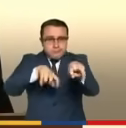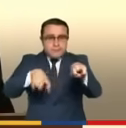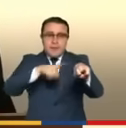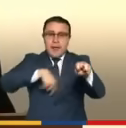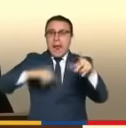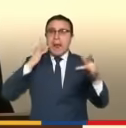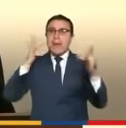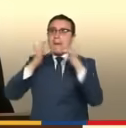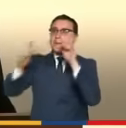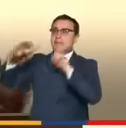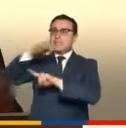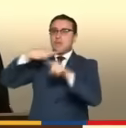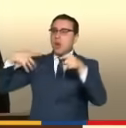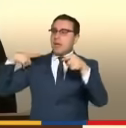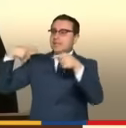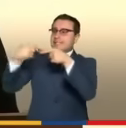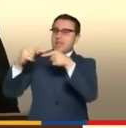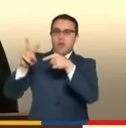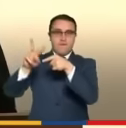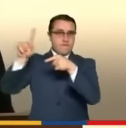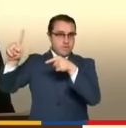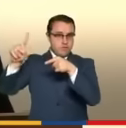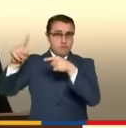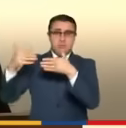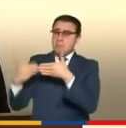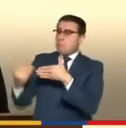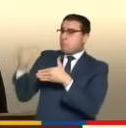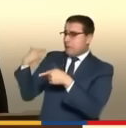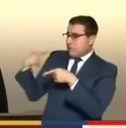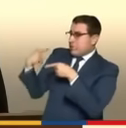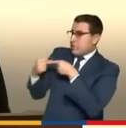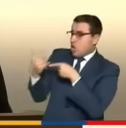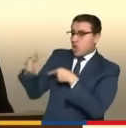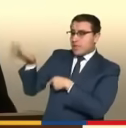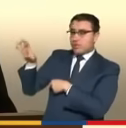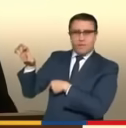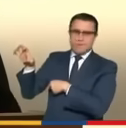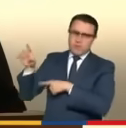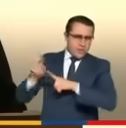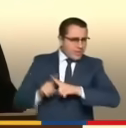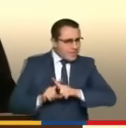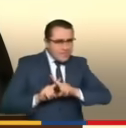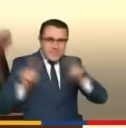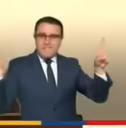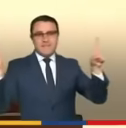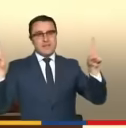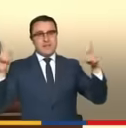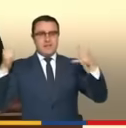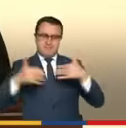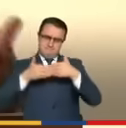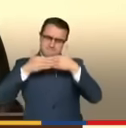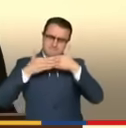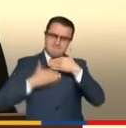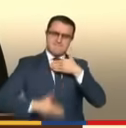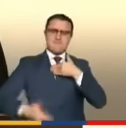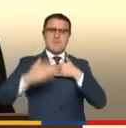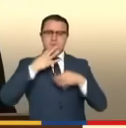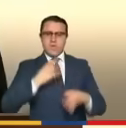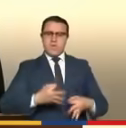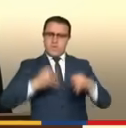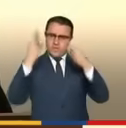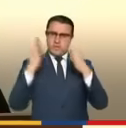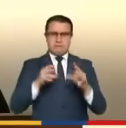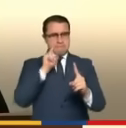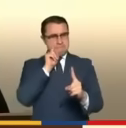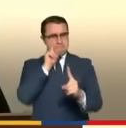siglo XXI, que ya no son las mismas del siglo XIX. Esa es la base real para que cualquier